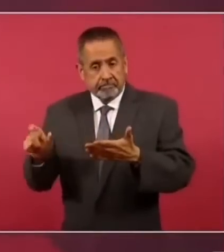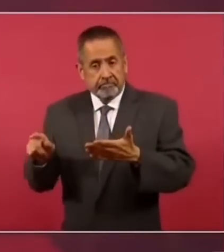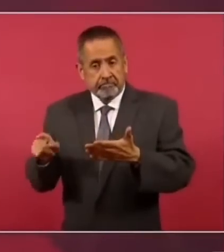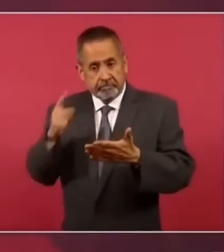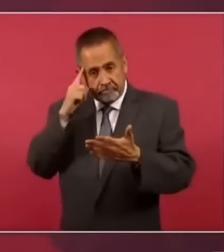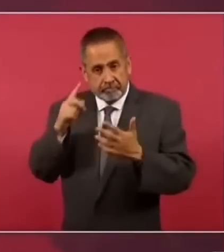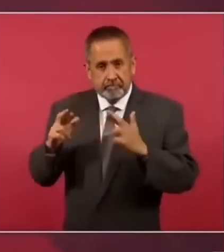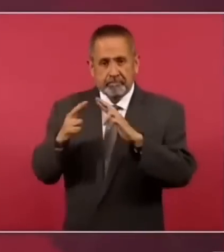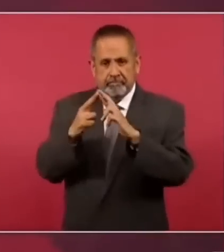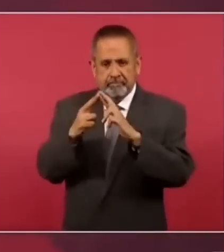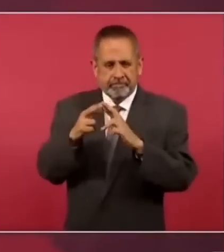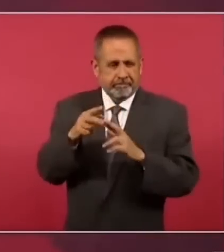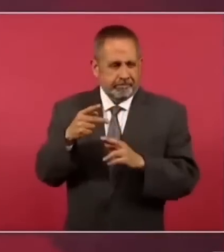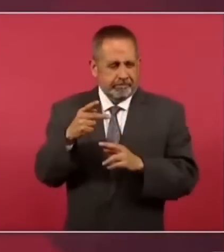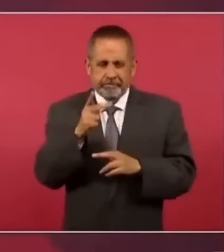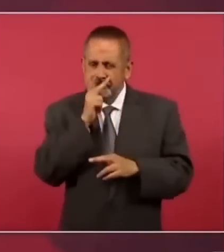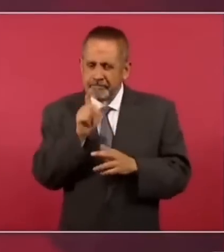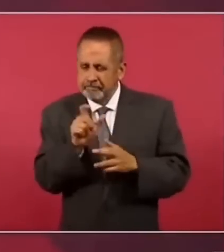religiosas.